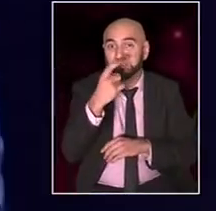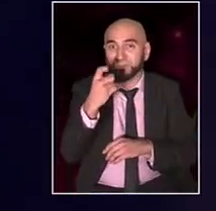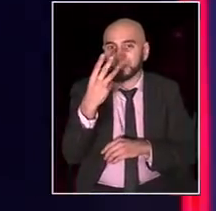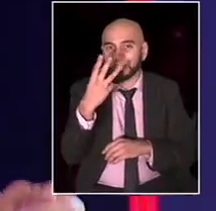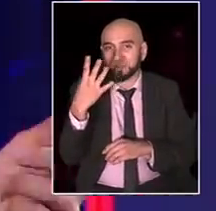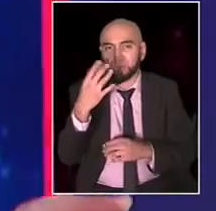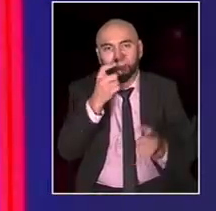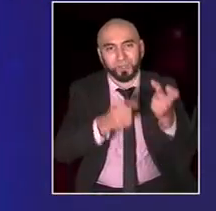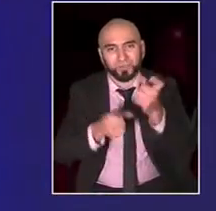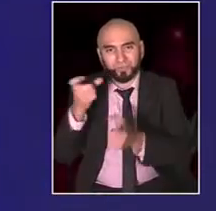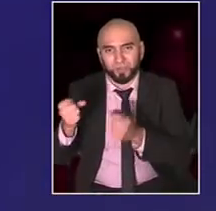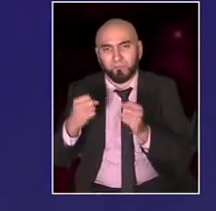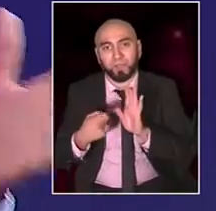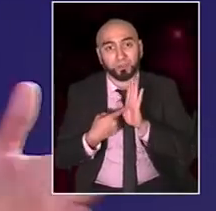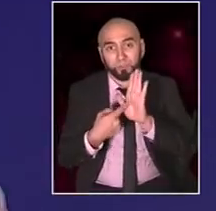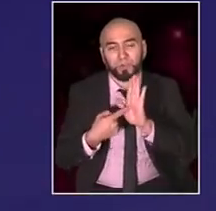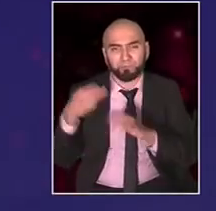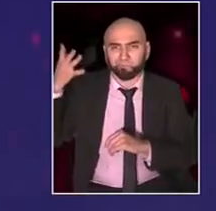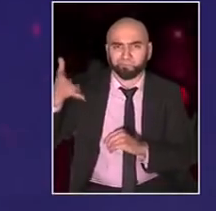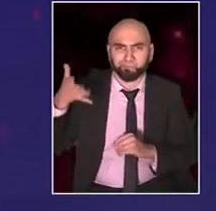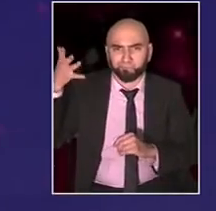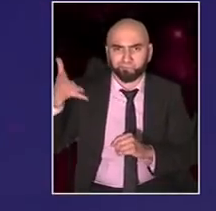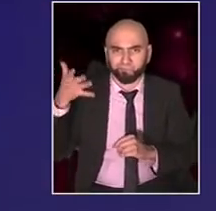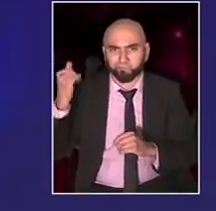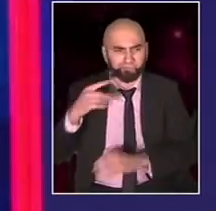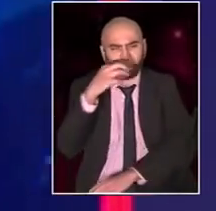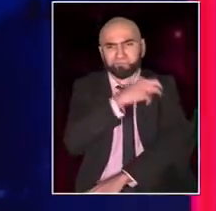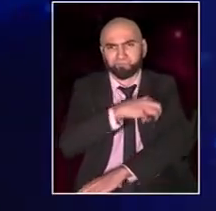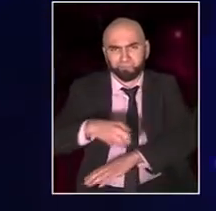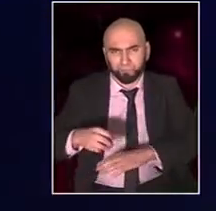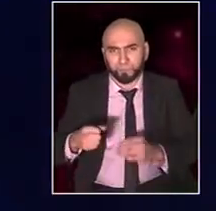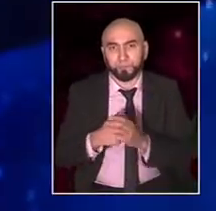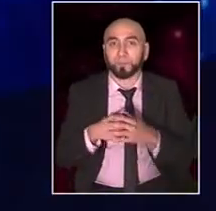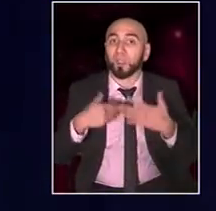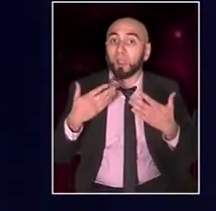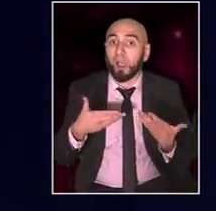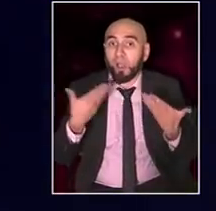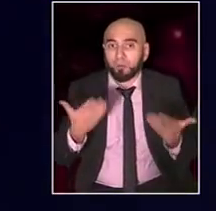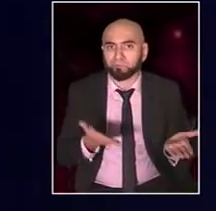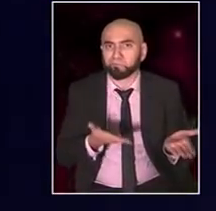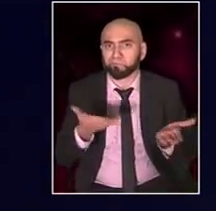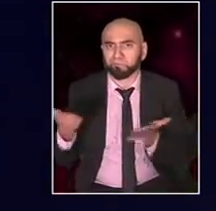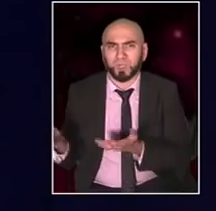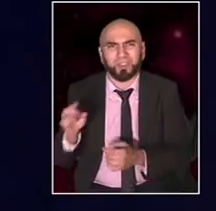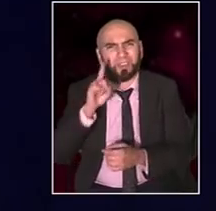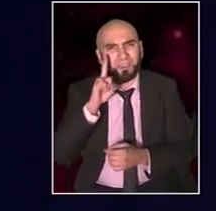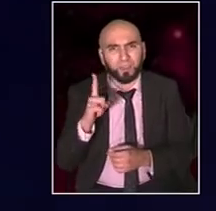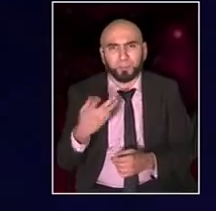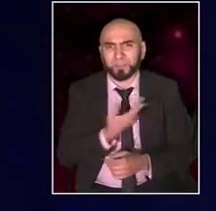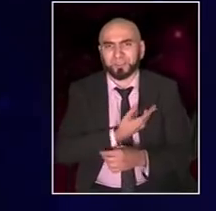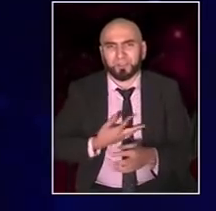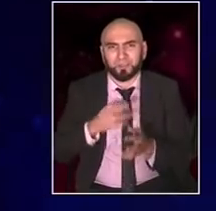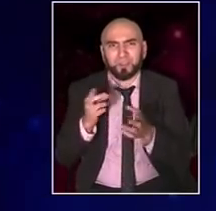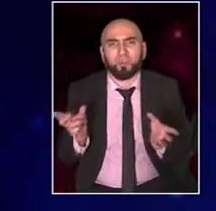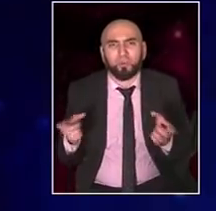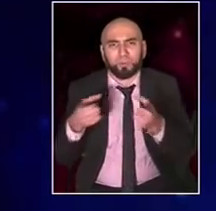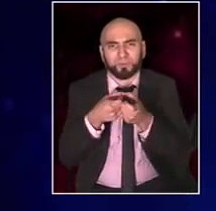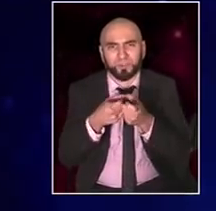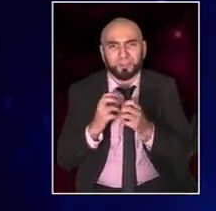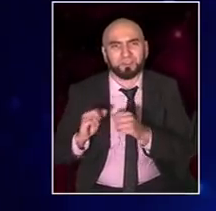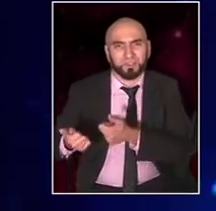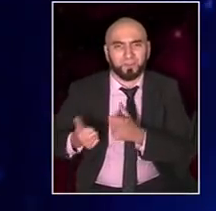exponer durante esta semana en distintos lugares de nuestro país. A continuación, vamos a recibir al presidente de la Comisión Desafíos para el Futuro, el